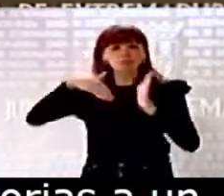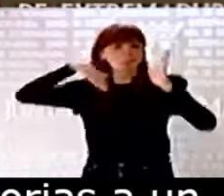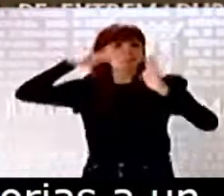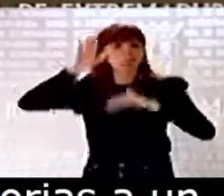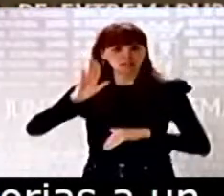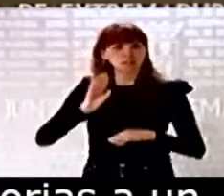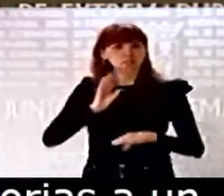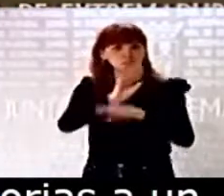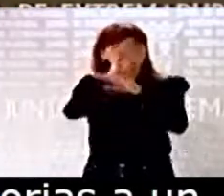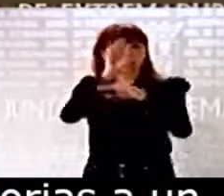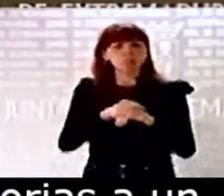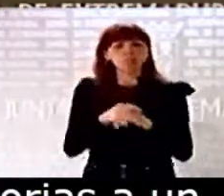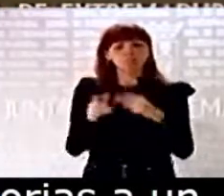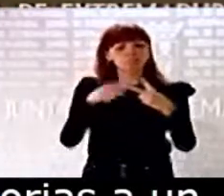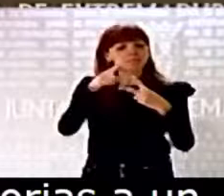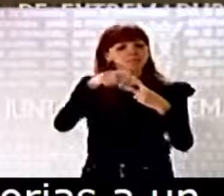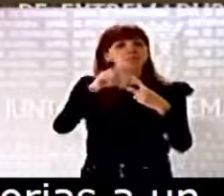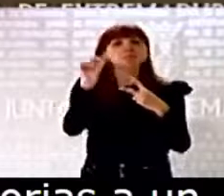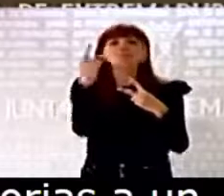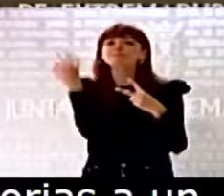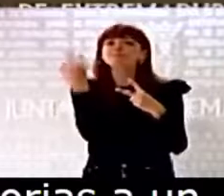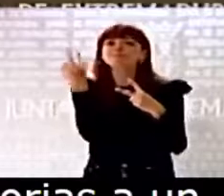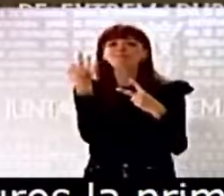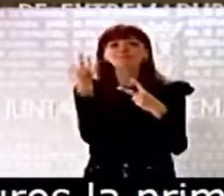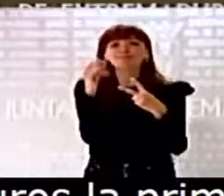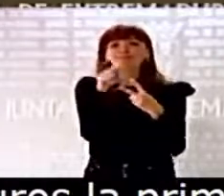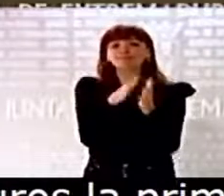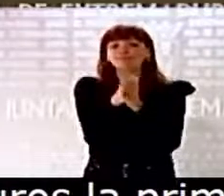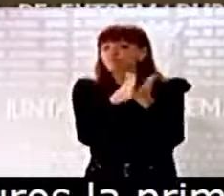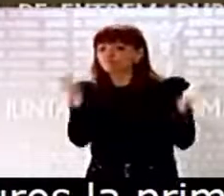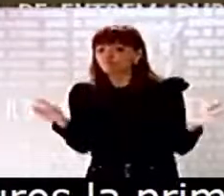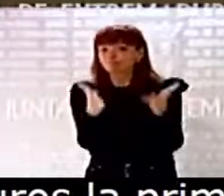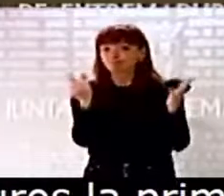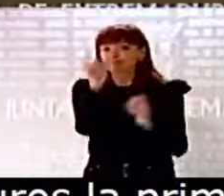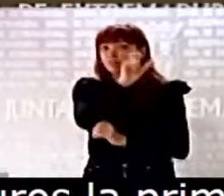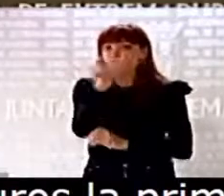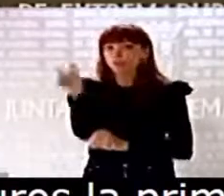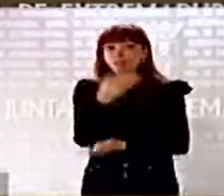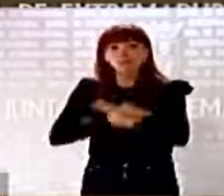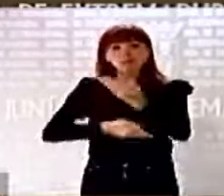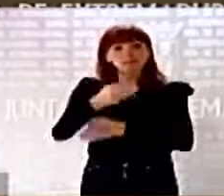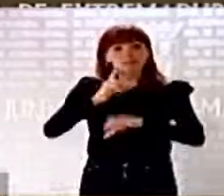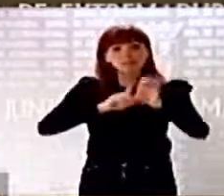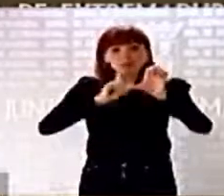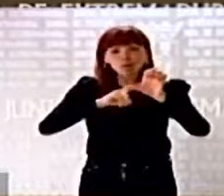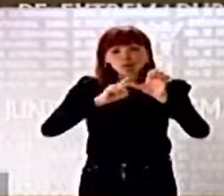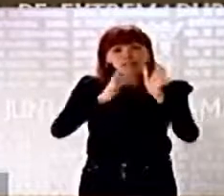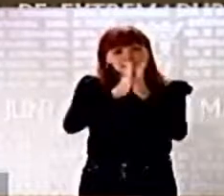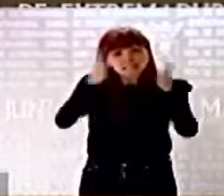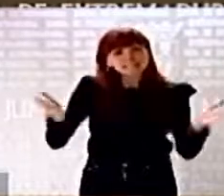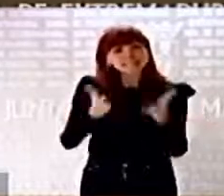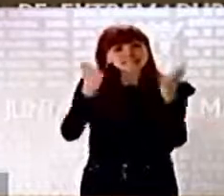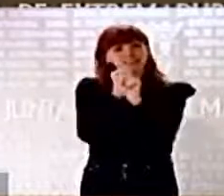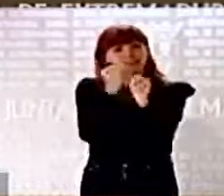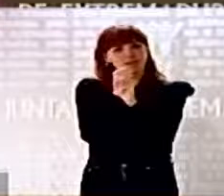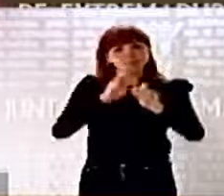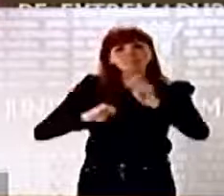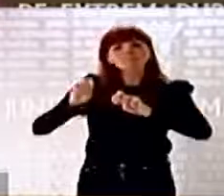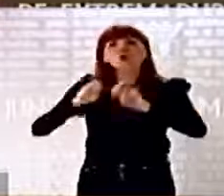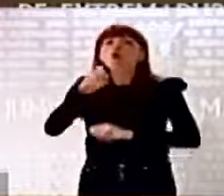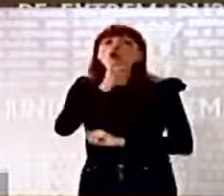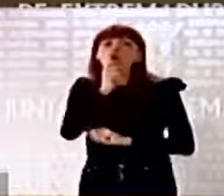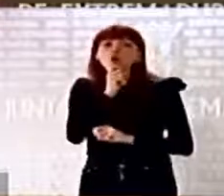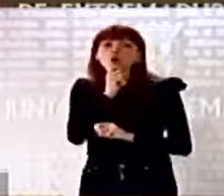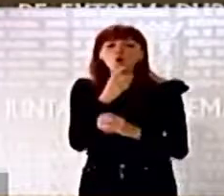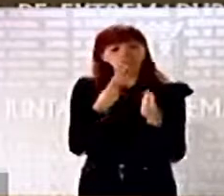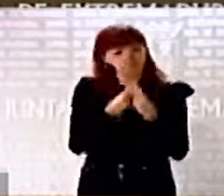de ellas es la que tiene que ver con el fomento del empleo de las personas con discapacidad en Extremadura a través del apoyo y el acompañamiento de la